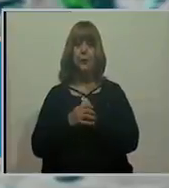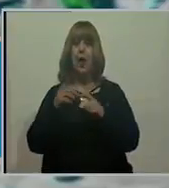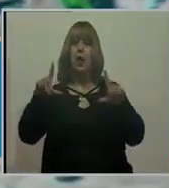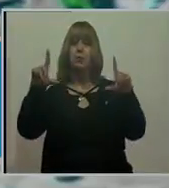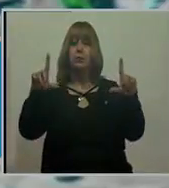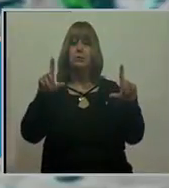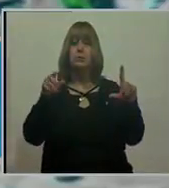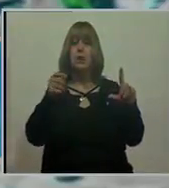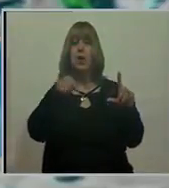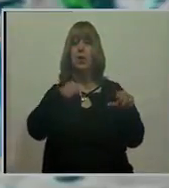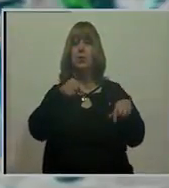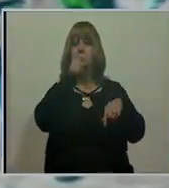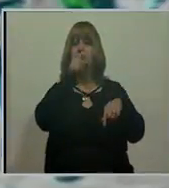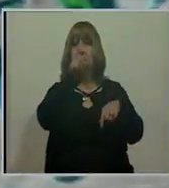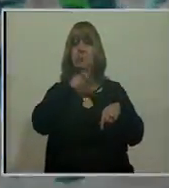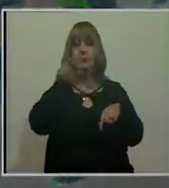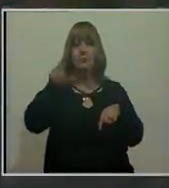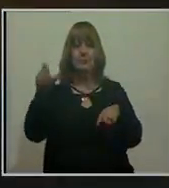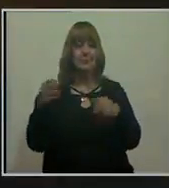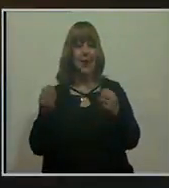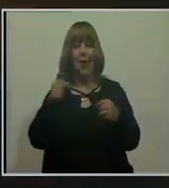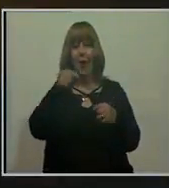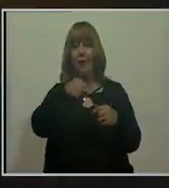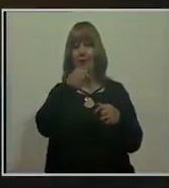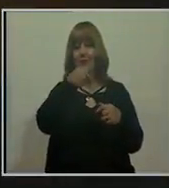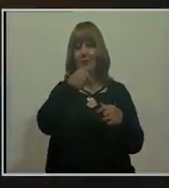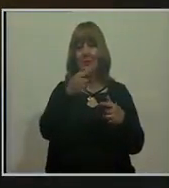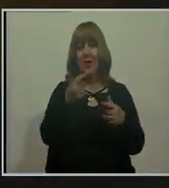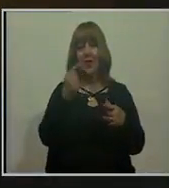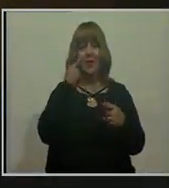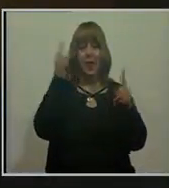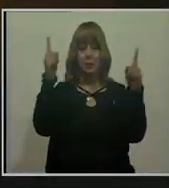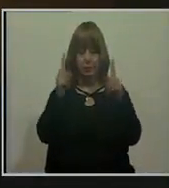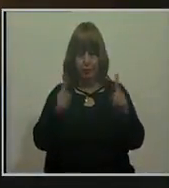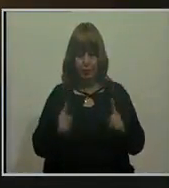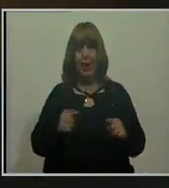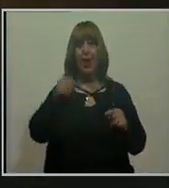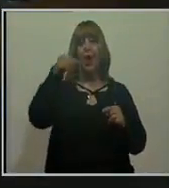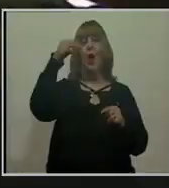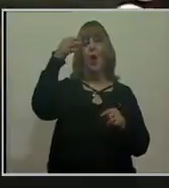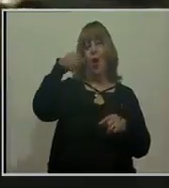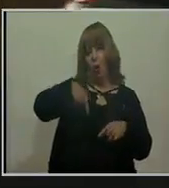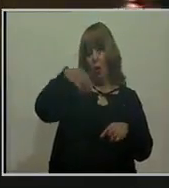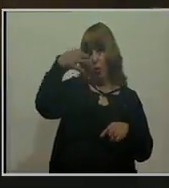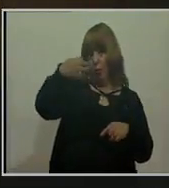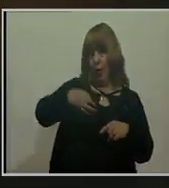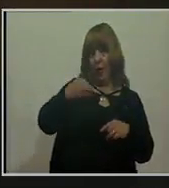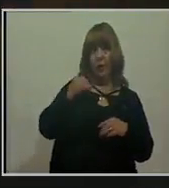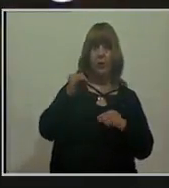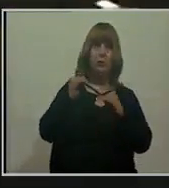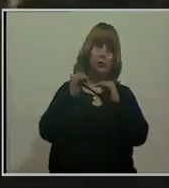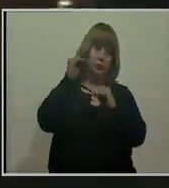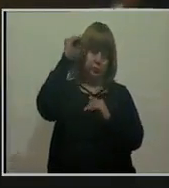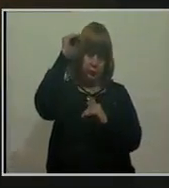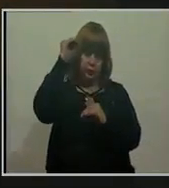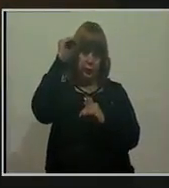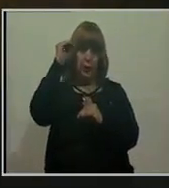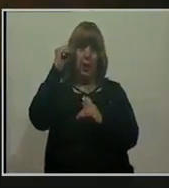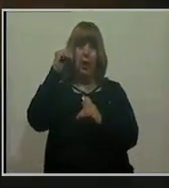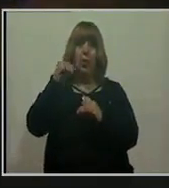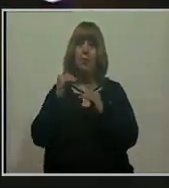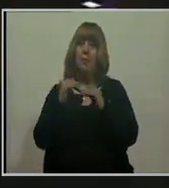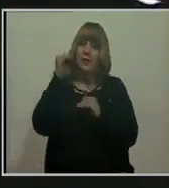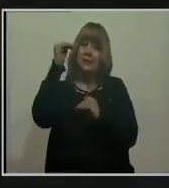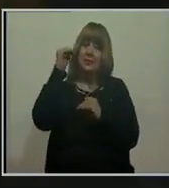prono extendido. Dale, para el día de hoy entonces lo que esperamos es tiempo bueno con temperatura en aumento. La máxima pronosticada